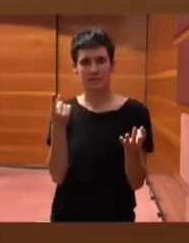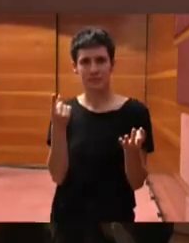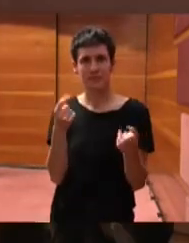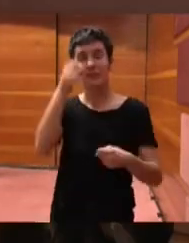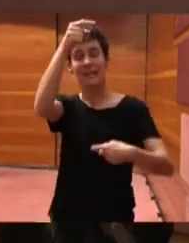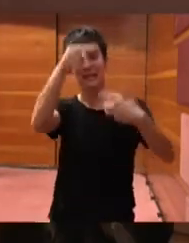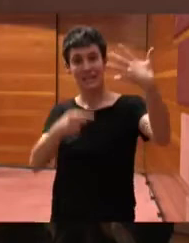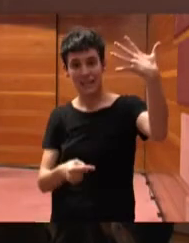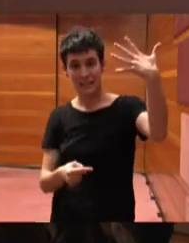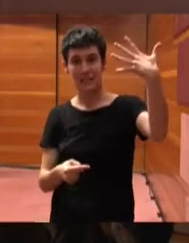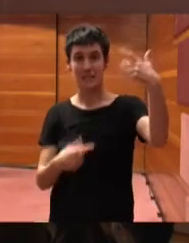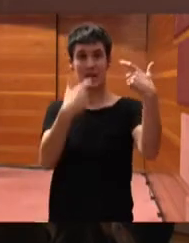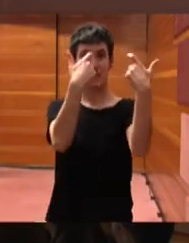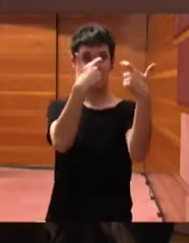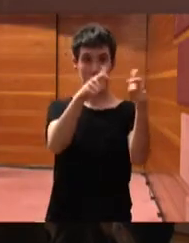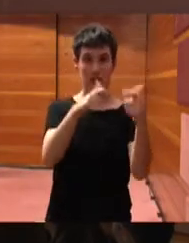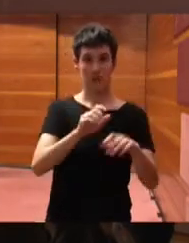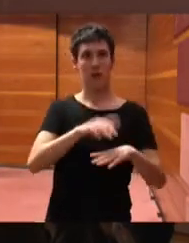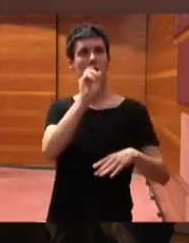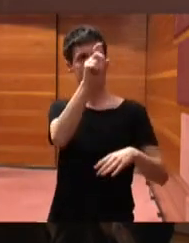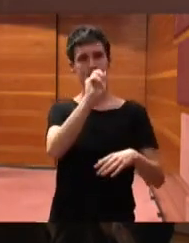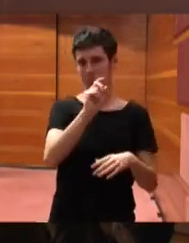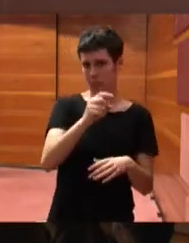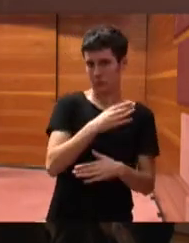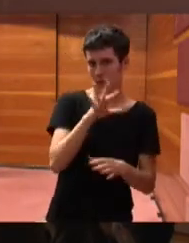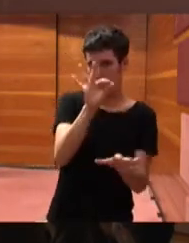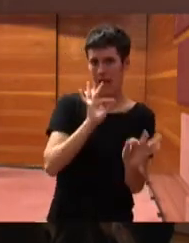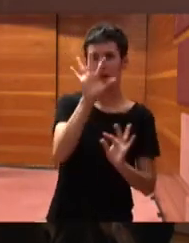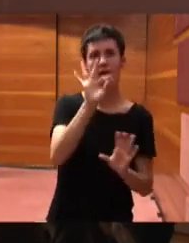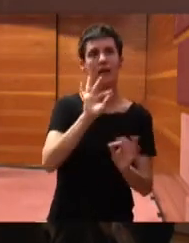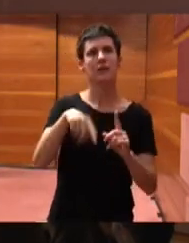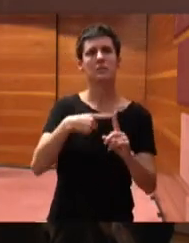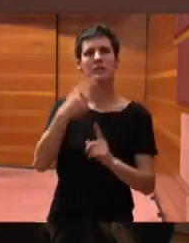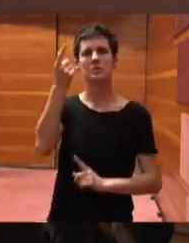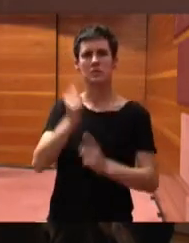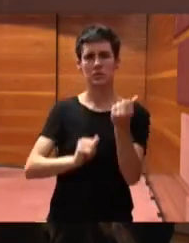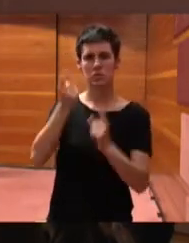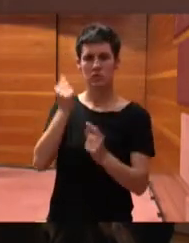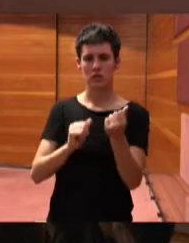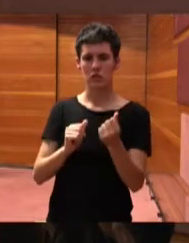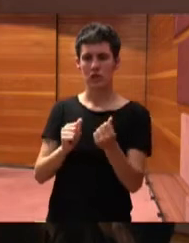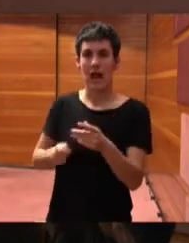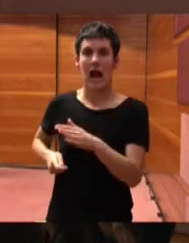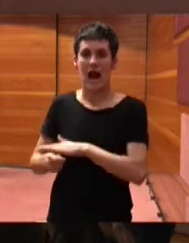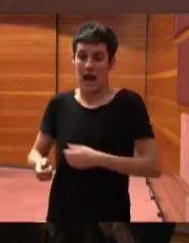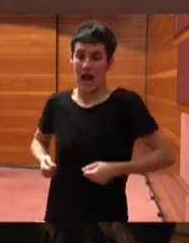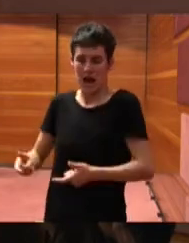la lista de departamentos para poder clicar y ir a ellos y el presupuesto y la ejecución de gasto en ese momento.